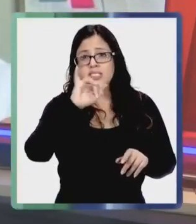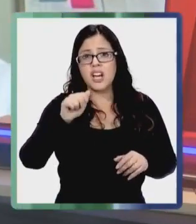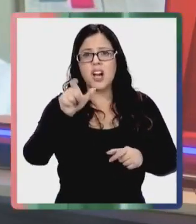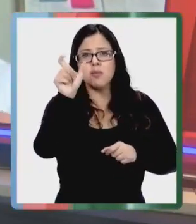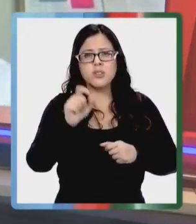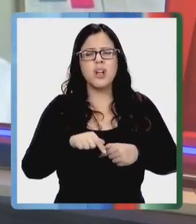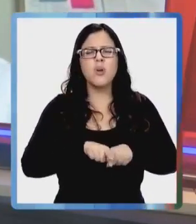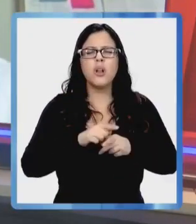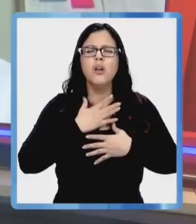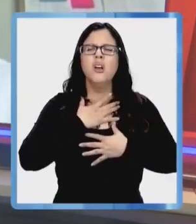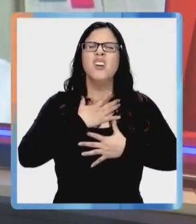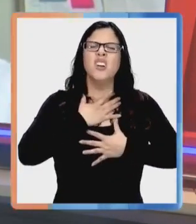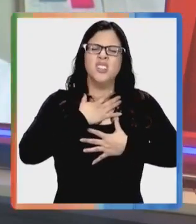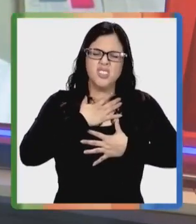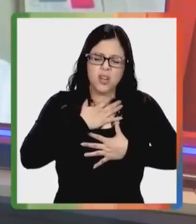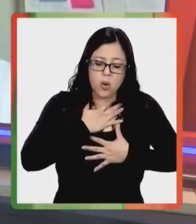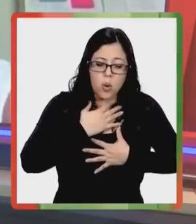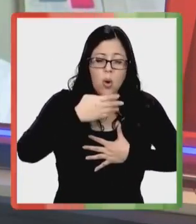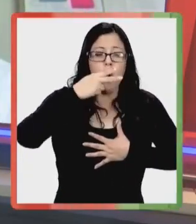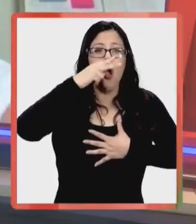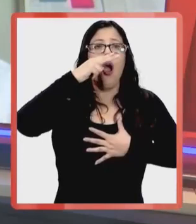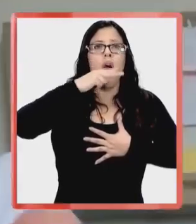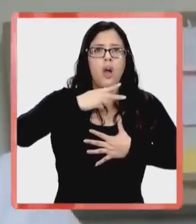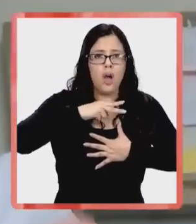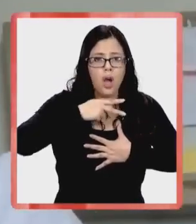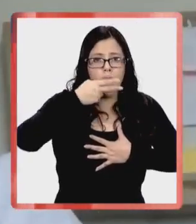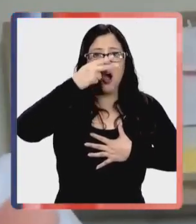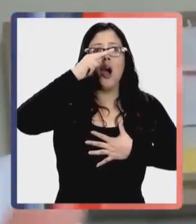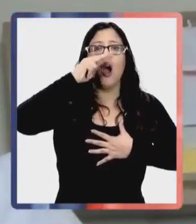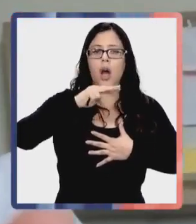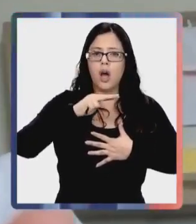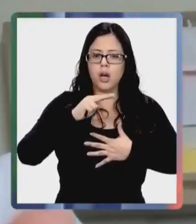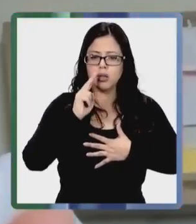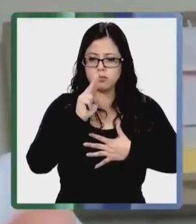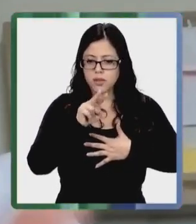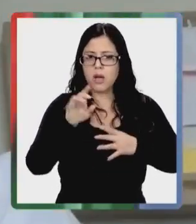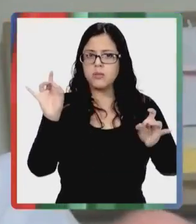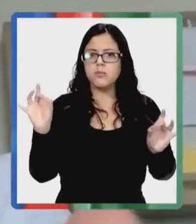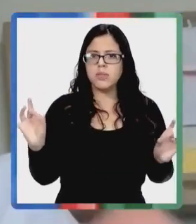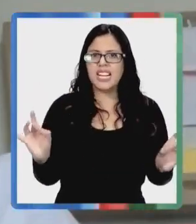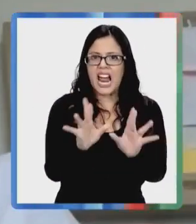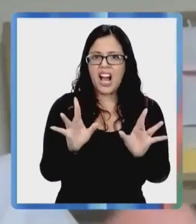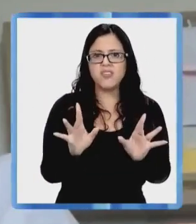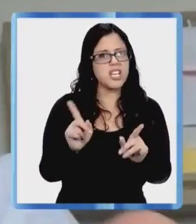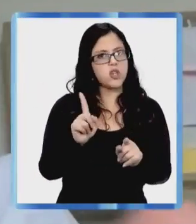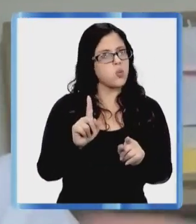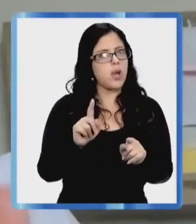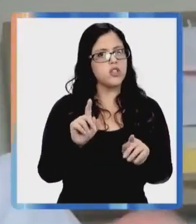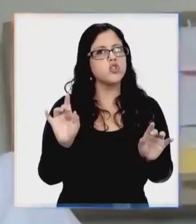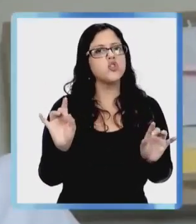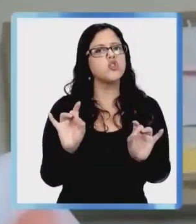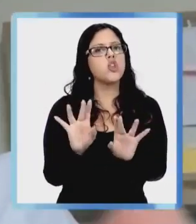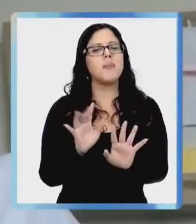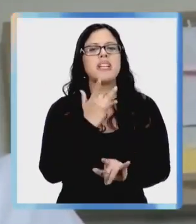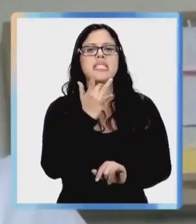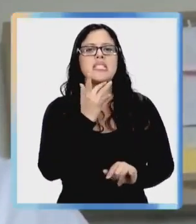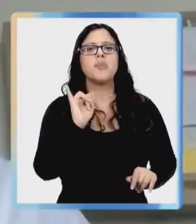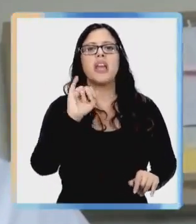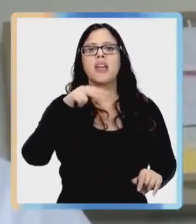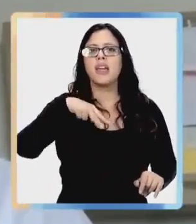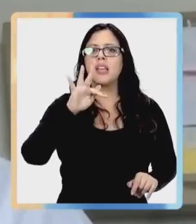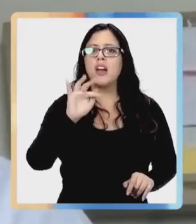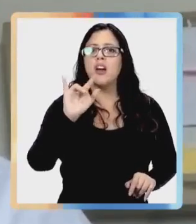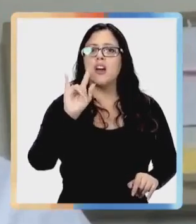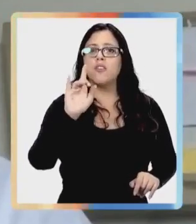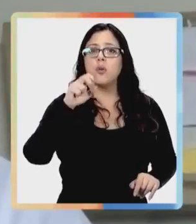respiratoria, con ahogo importante, significa que está haciendo algo mucho más grave que una simple influenza que ataca esencialmente la